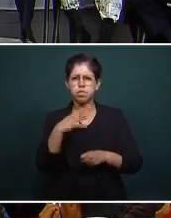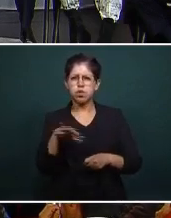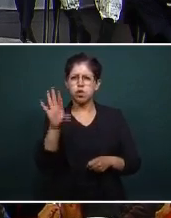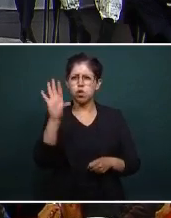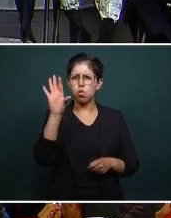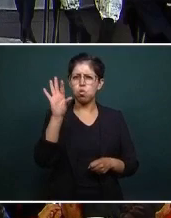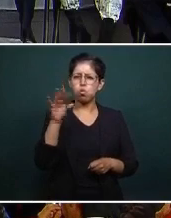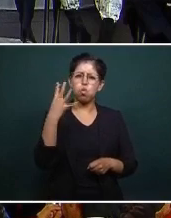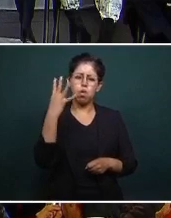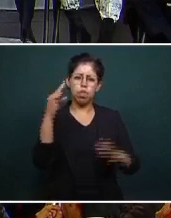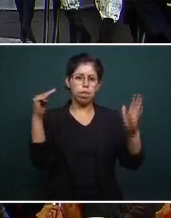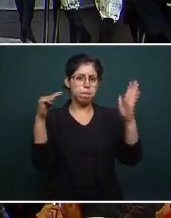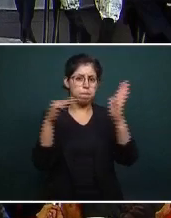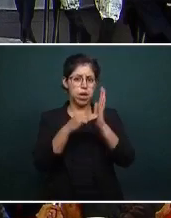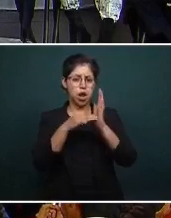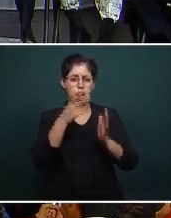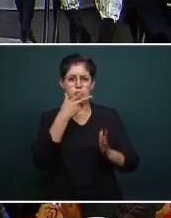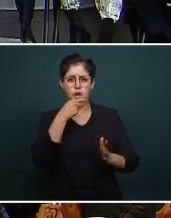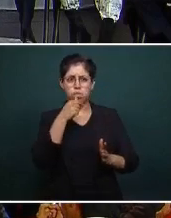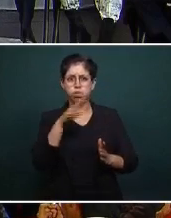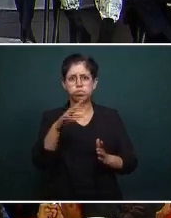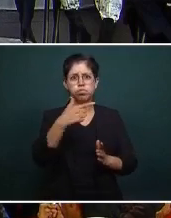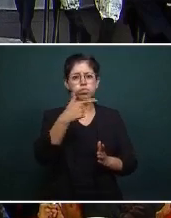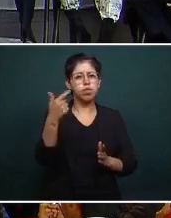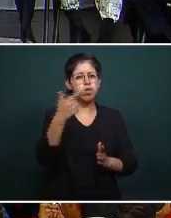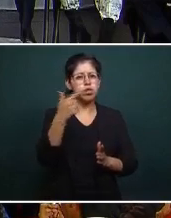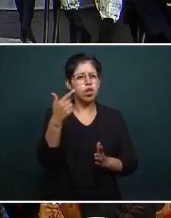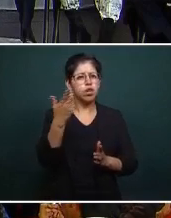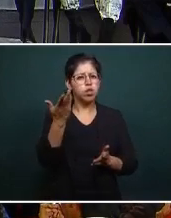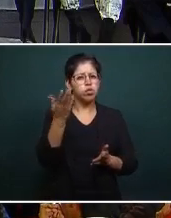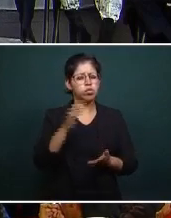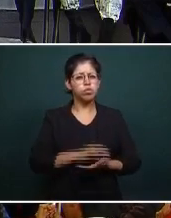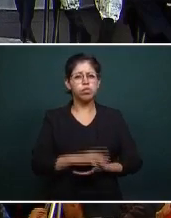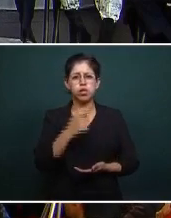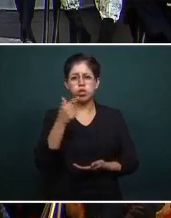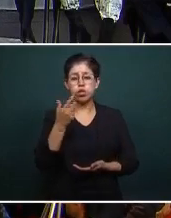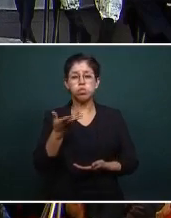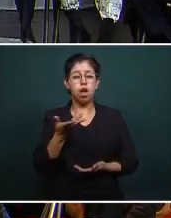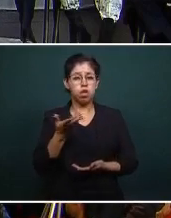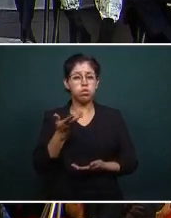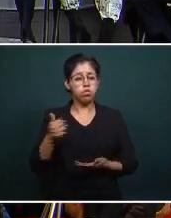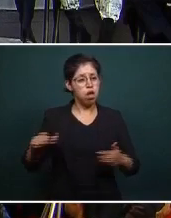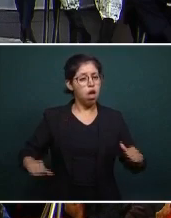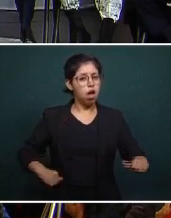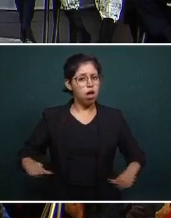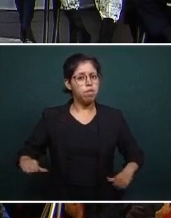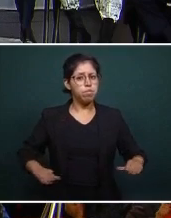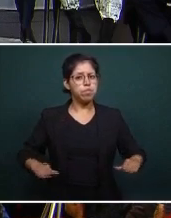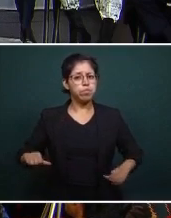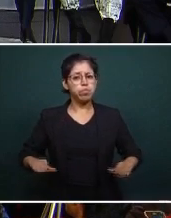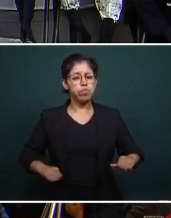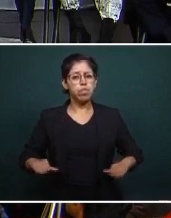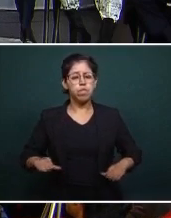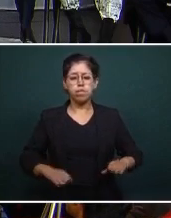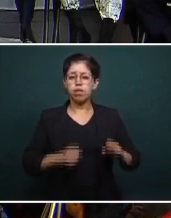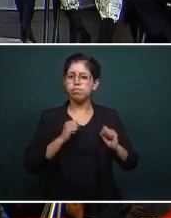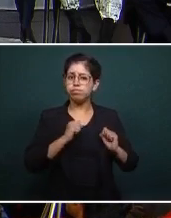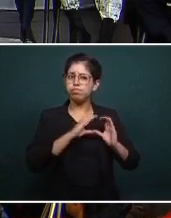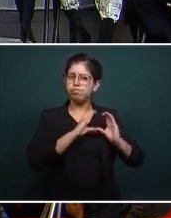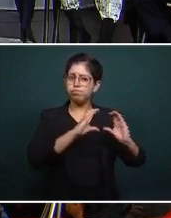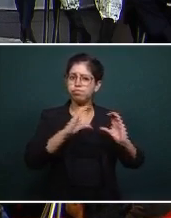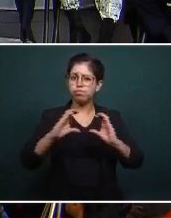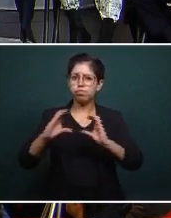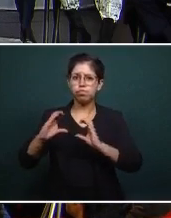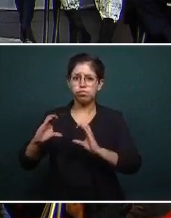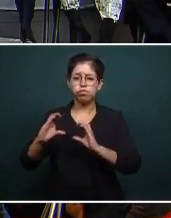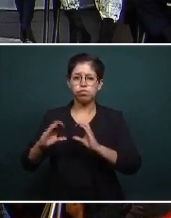hombres, 700 realizando actividades en el ámbito de la seguridad, desplegados de